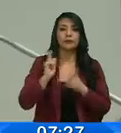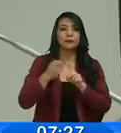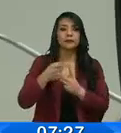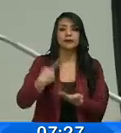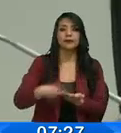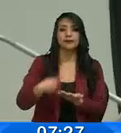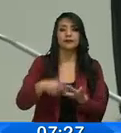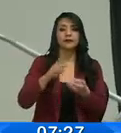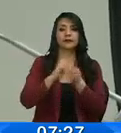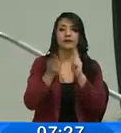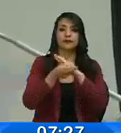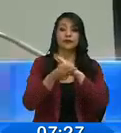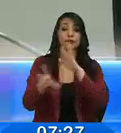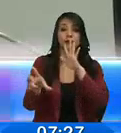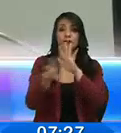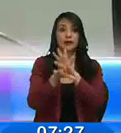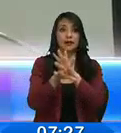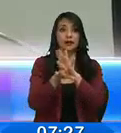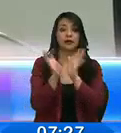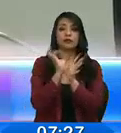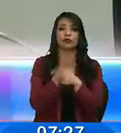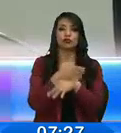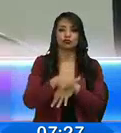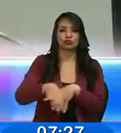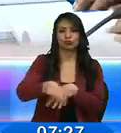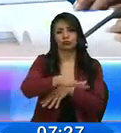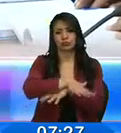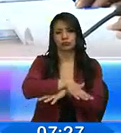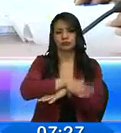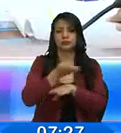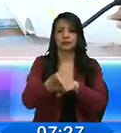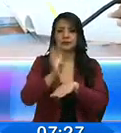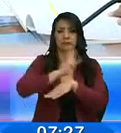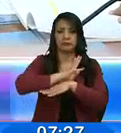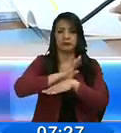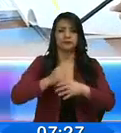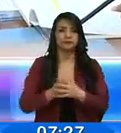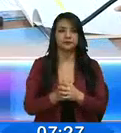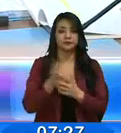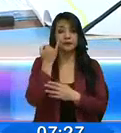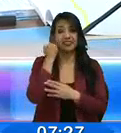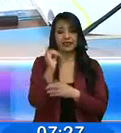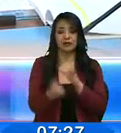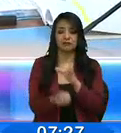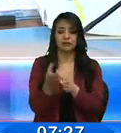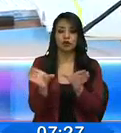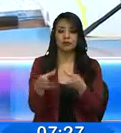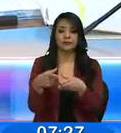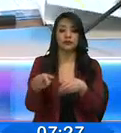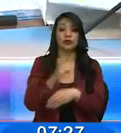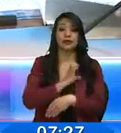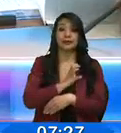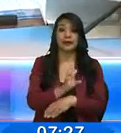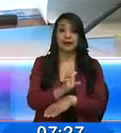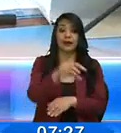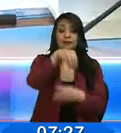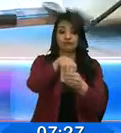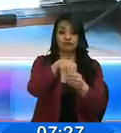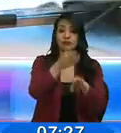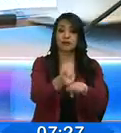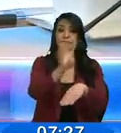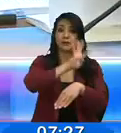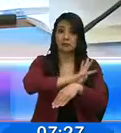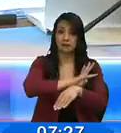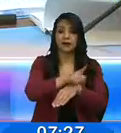debate de las reformas de la Ley Orgánica de la Función Legislativa. La iniciativa de crear una comisión de ética dentro del Legislativo